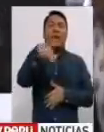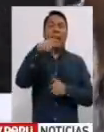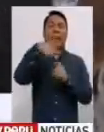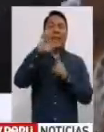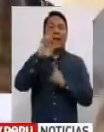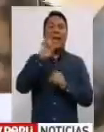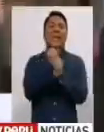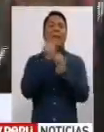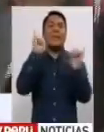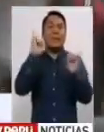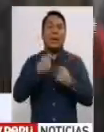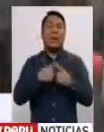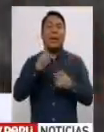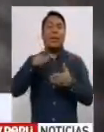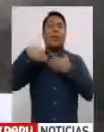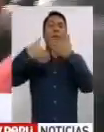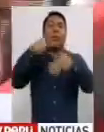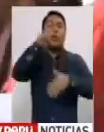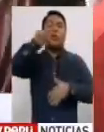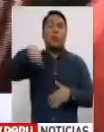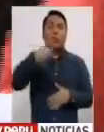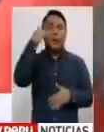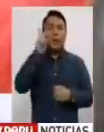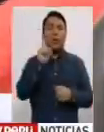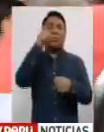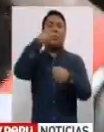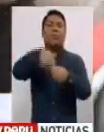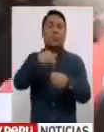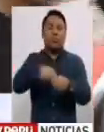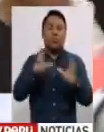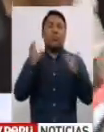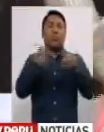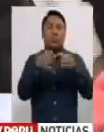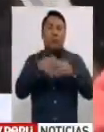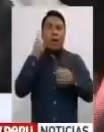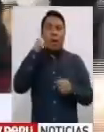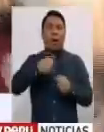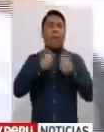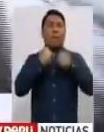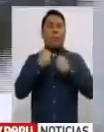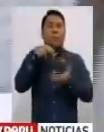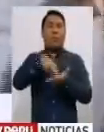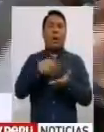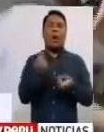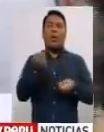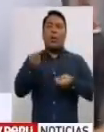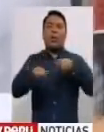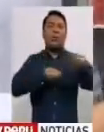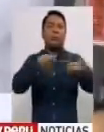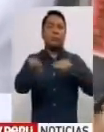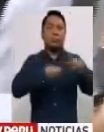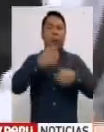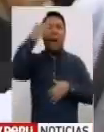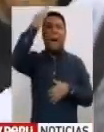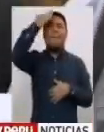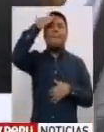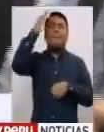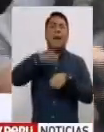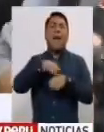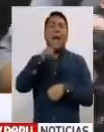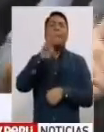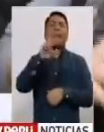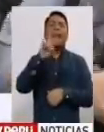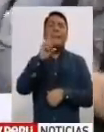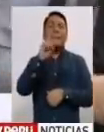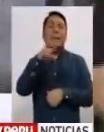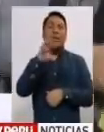año 2000 pasó a la historia como uno de los parlamentarios que sucumbió al poder y al dinero ofrecido por Vladimiro Montesinos para